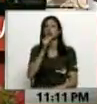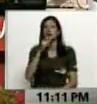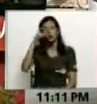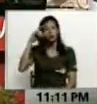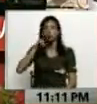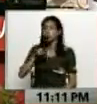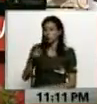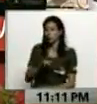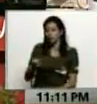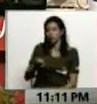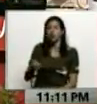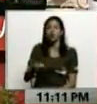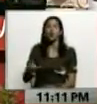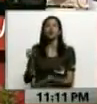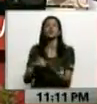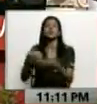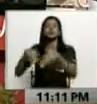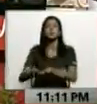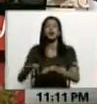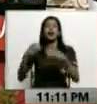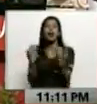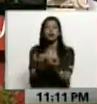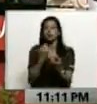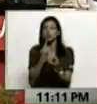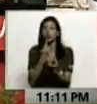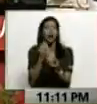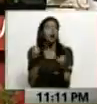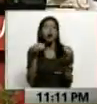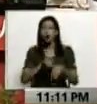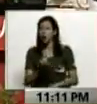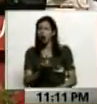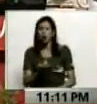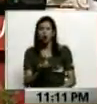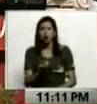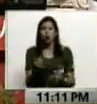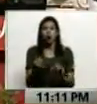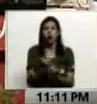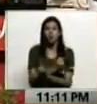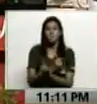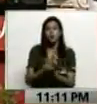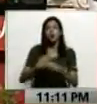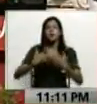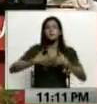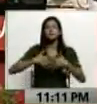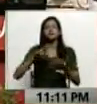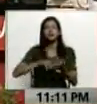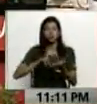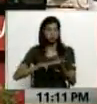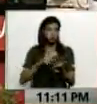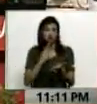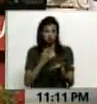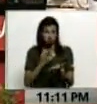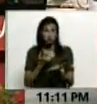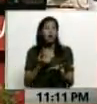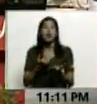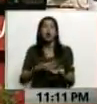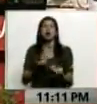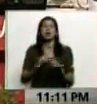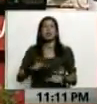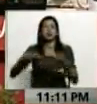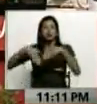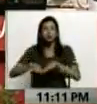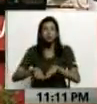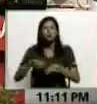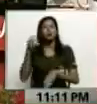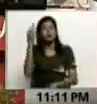de anido de Paloma de iniciar el saboteo de las actividades académicas con el cuento que no están de acuerdo con el cambio de una empresa aseguradora esto es bueno que lo